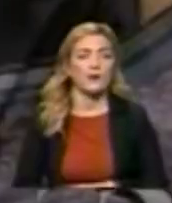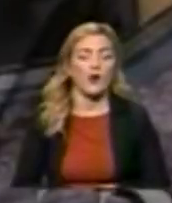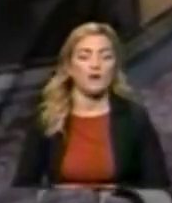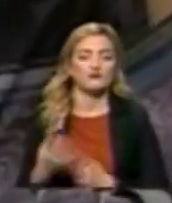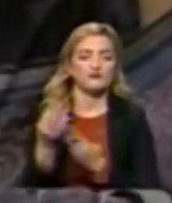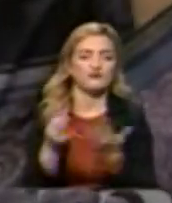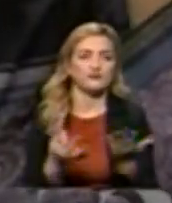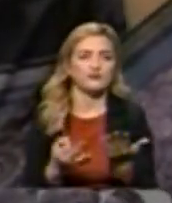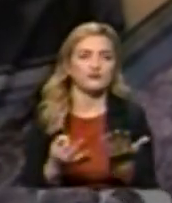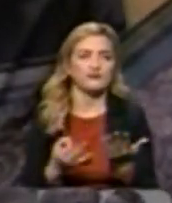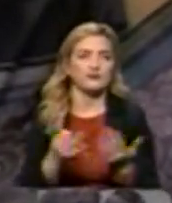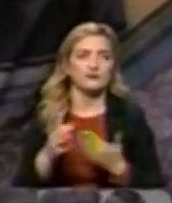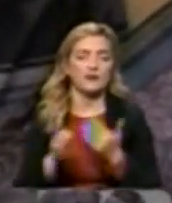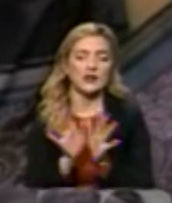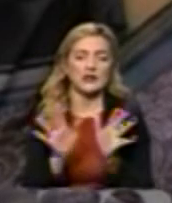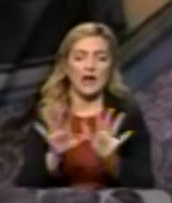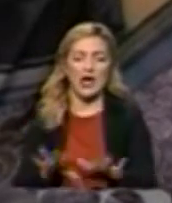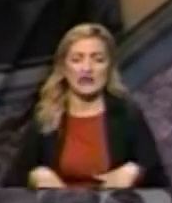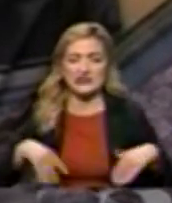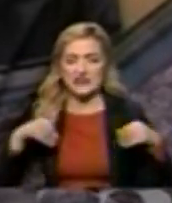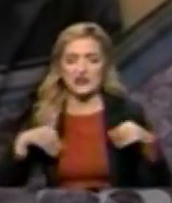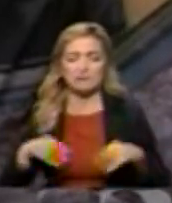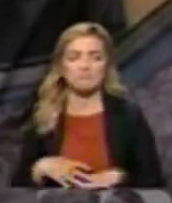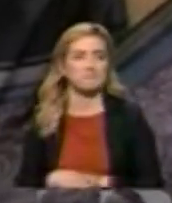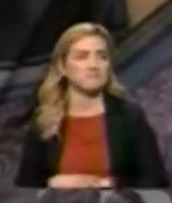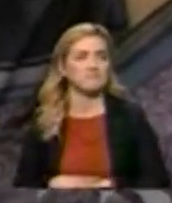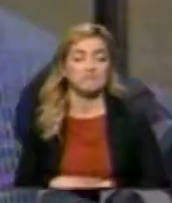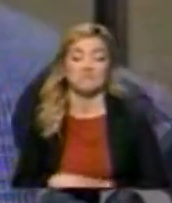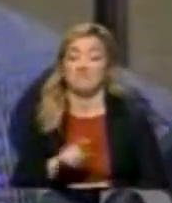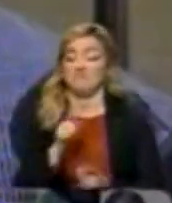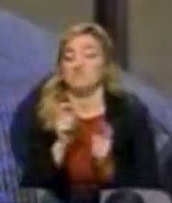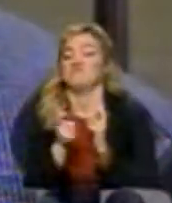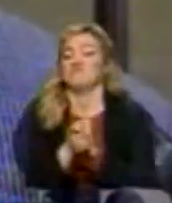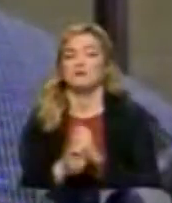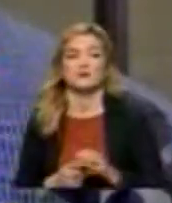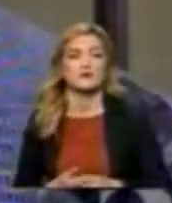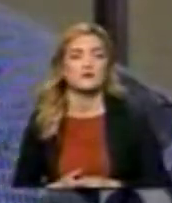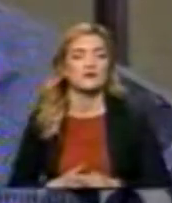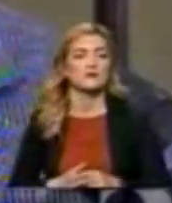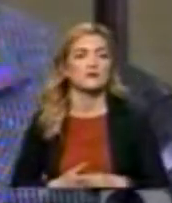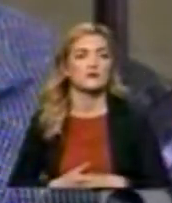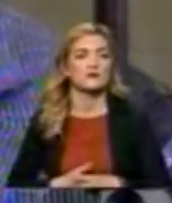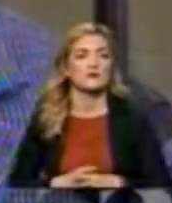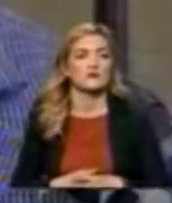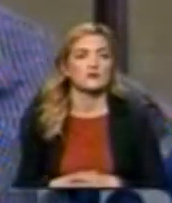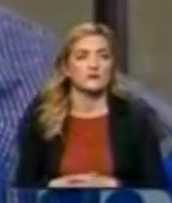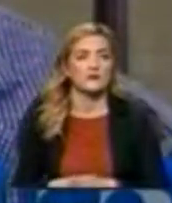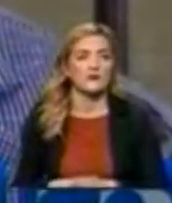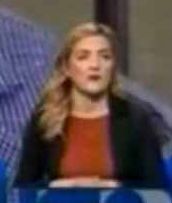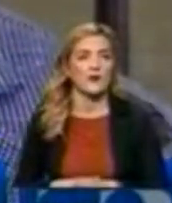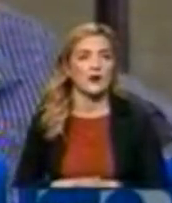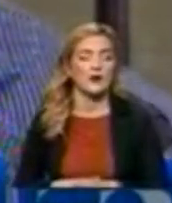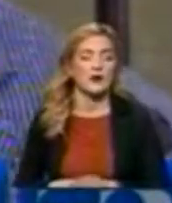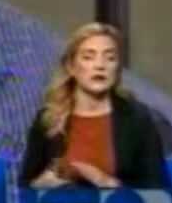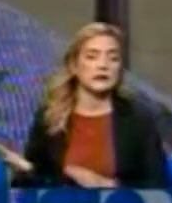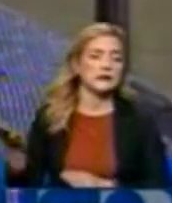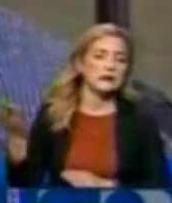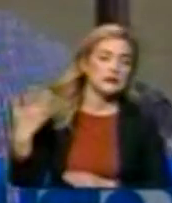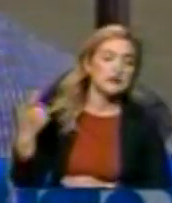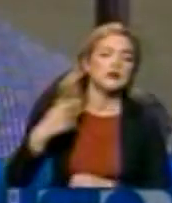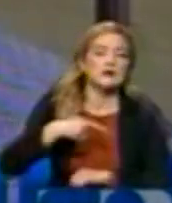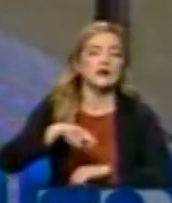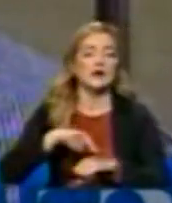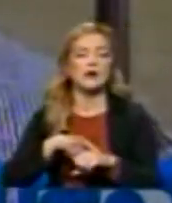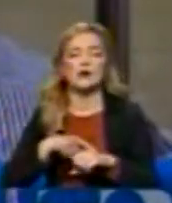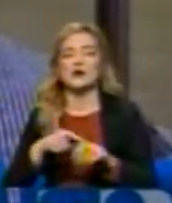con gran aceptación y que seguro tendrá cambios. Nos vamos a andar un poco menos que el año pasado, pero igualmente